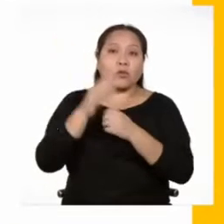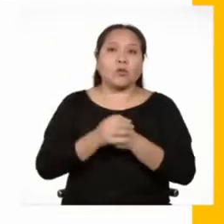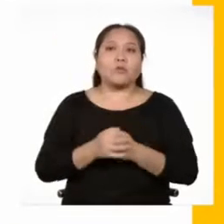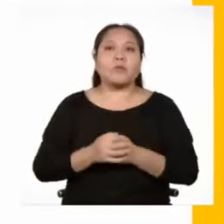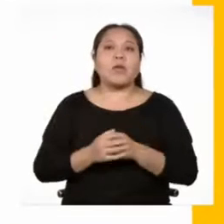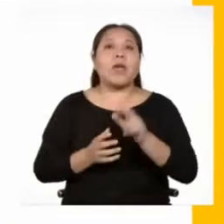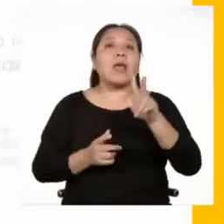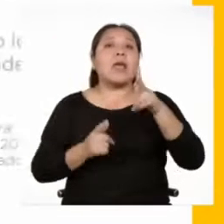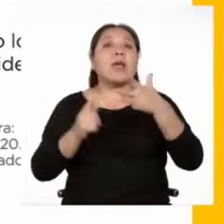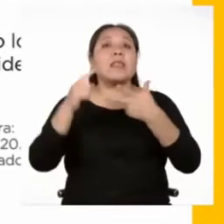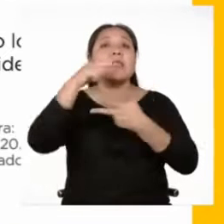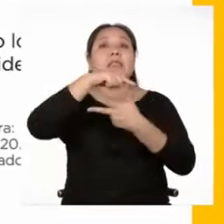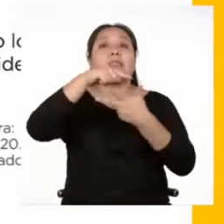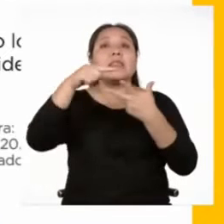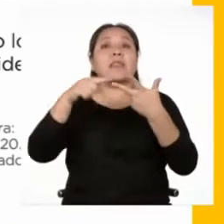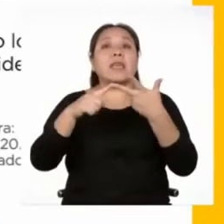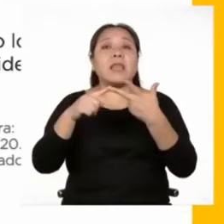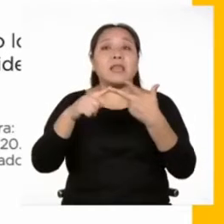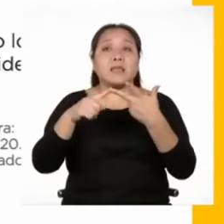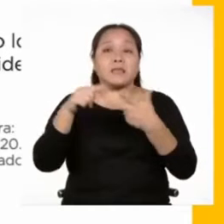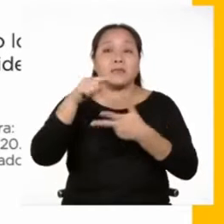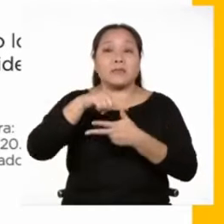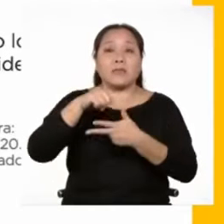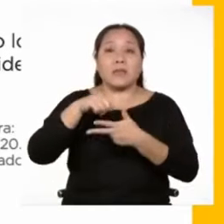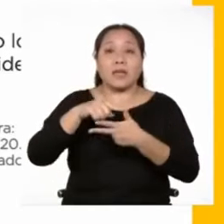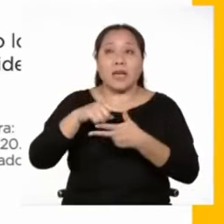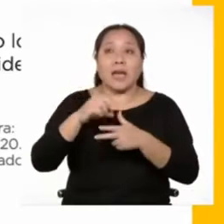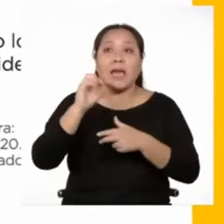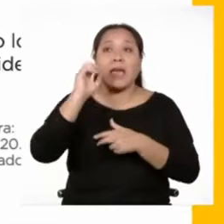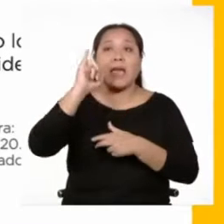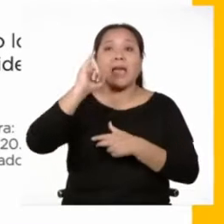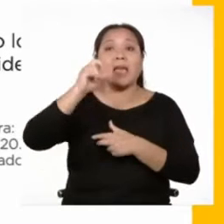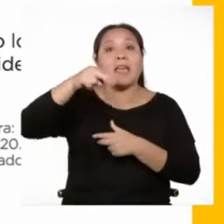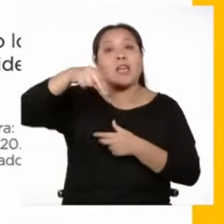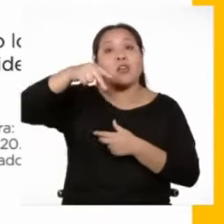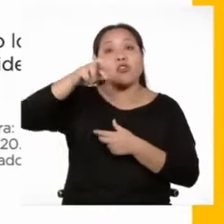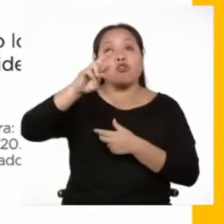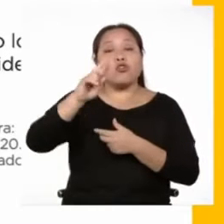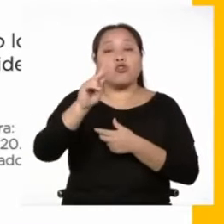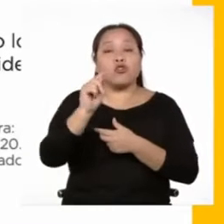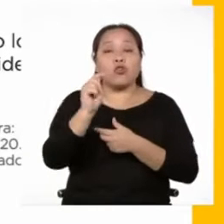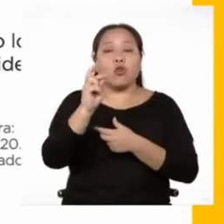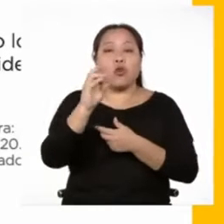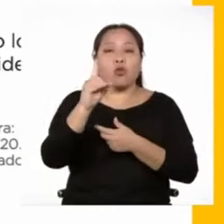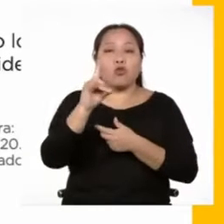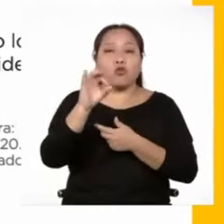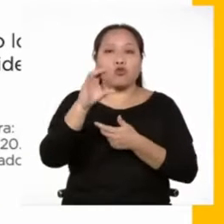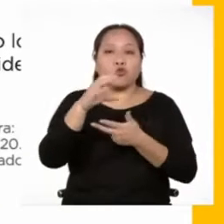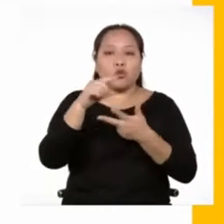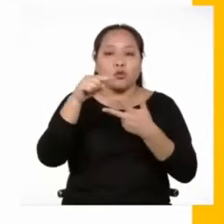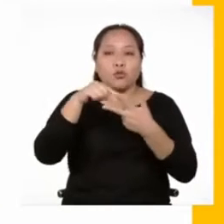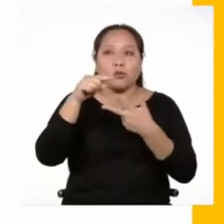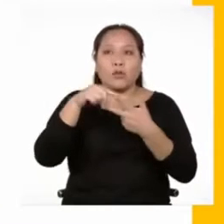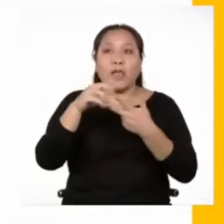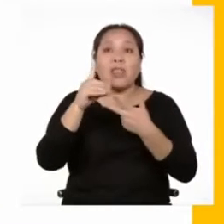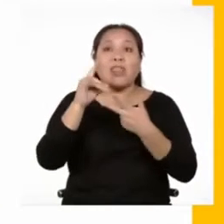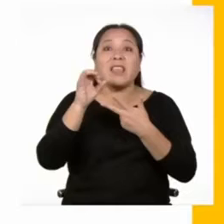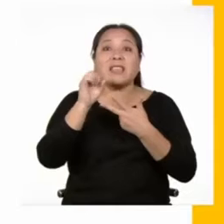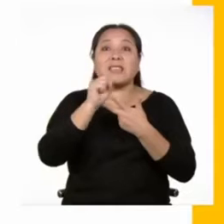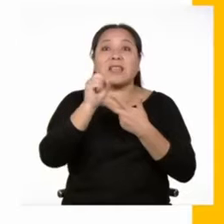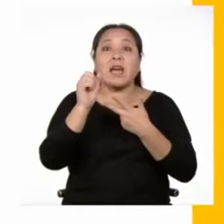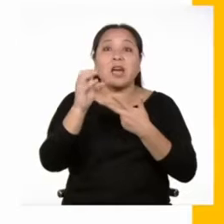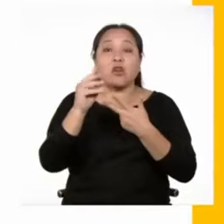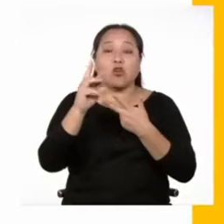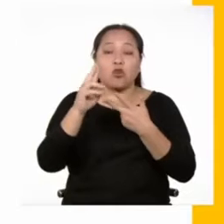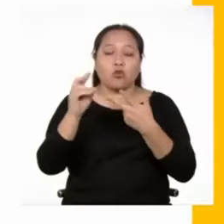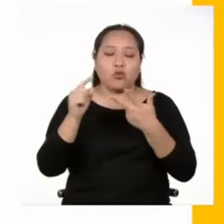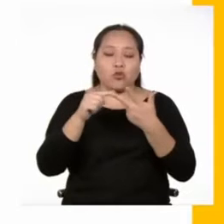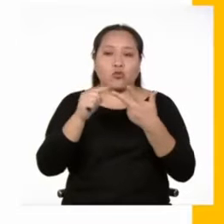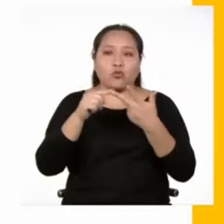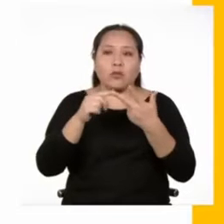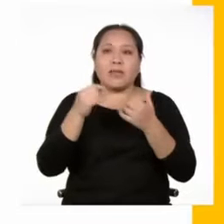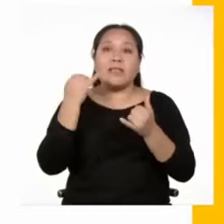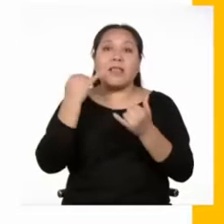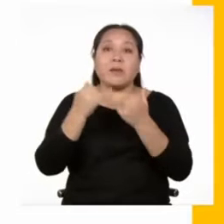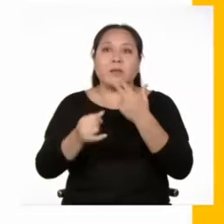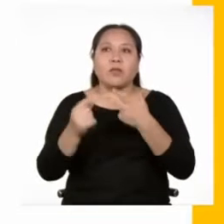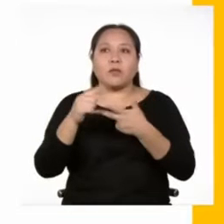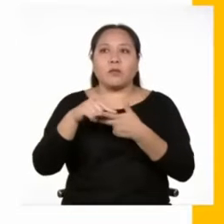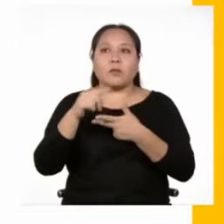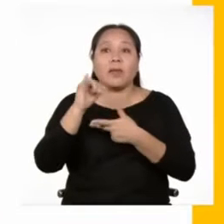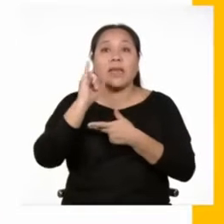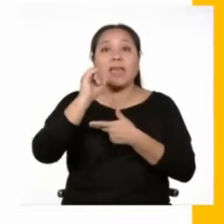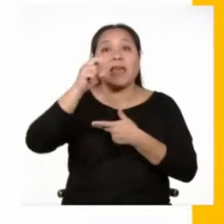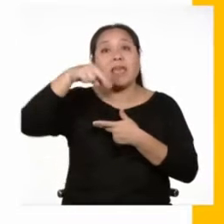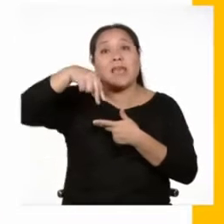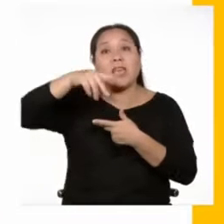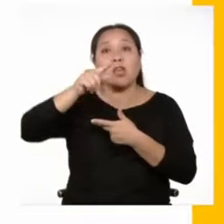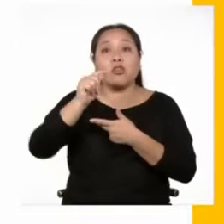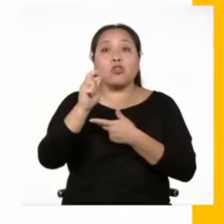tienen 3 partes: la introducción, el desarrollo y el cierre o conclusión. La introducción es una breve